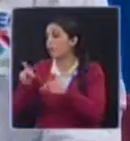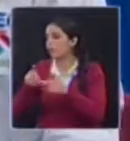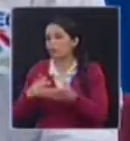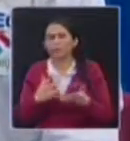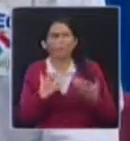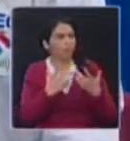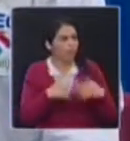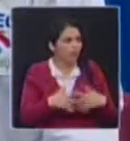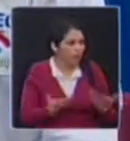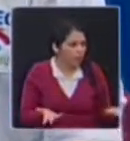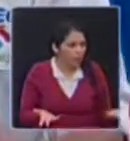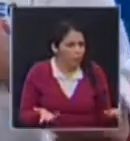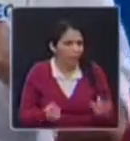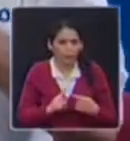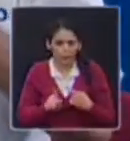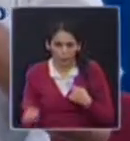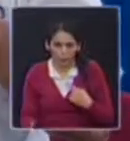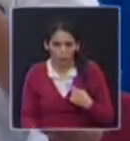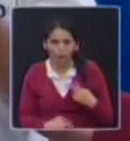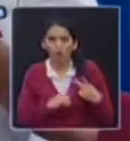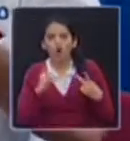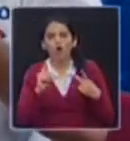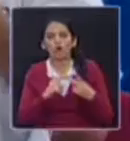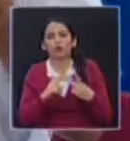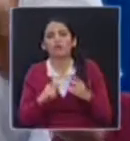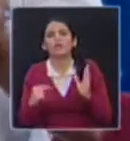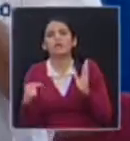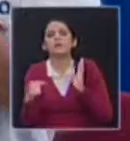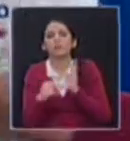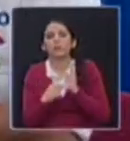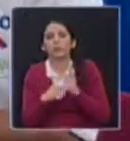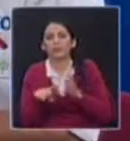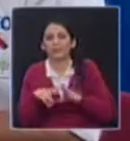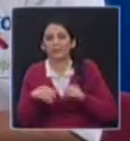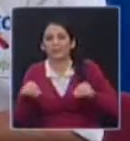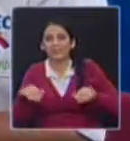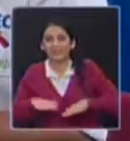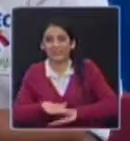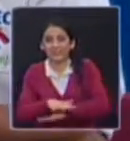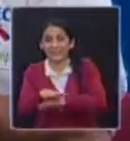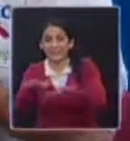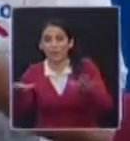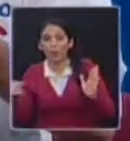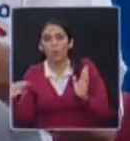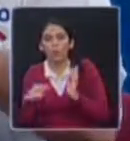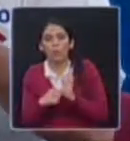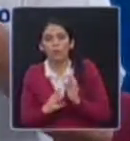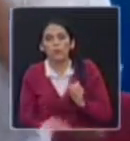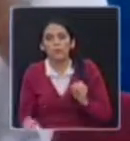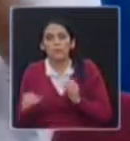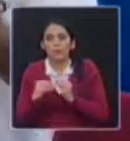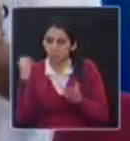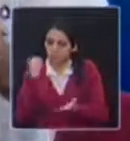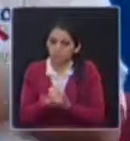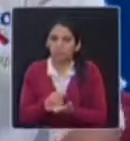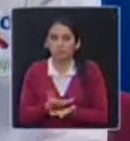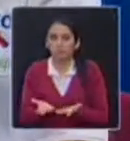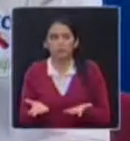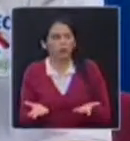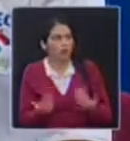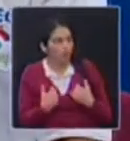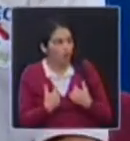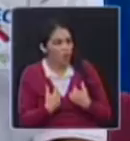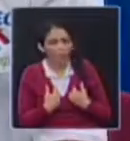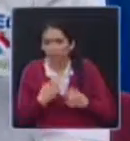a la tierra, nos quitaron el derecho de poder proteger a nuestra familia, el derecho de poder proteger nuestros